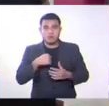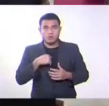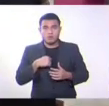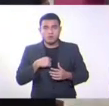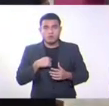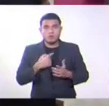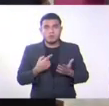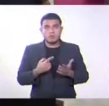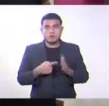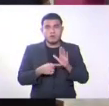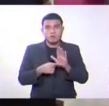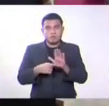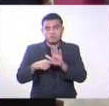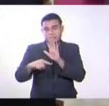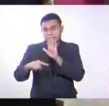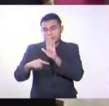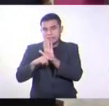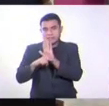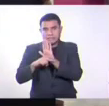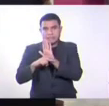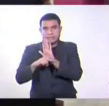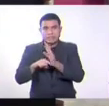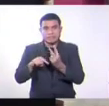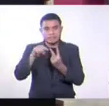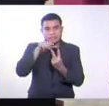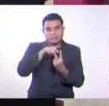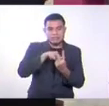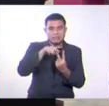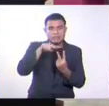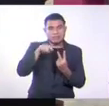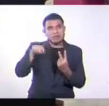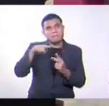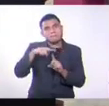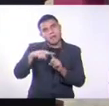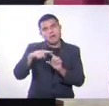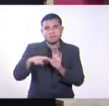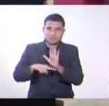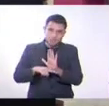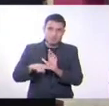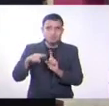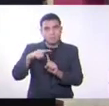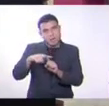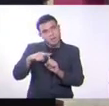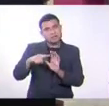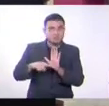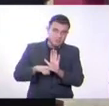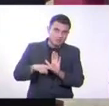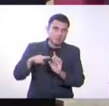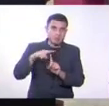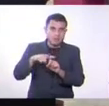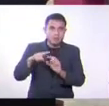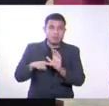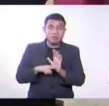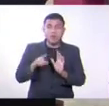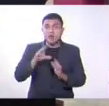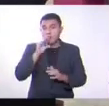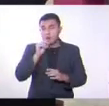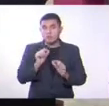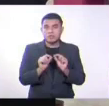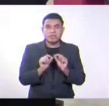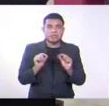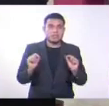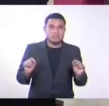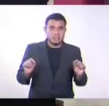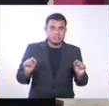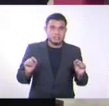Porque cuando yo hacía estos cambios siempre ponía más, menos, más, menos. Porque estamos hablando de distancia. Exacto, estamos